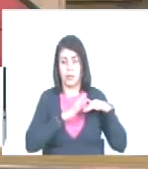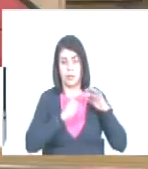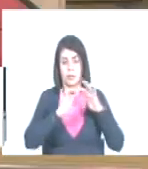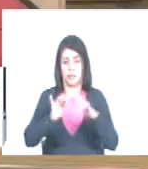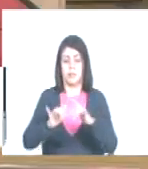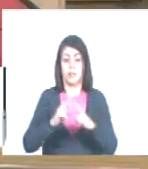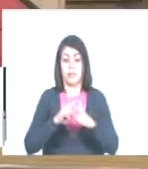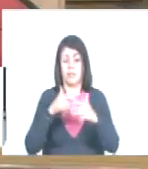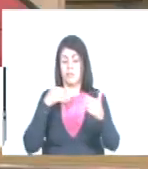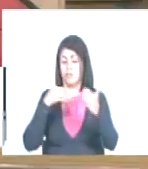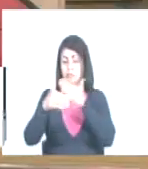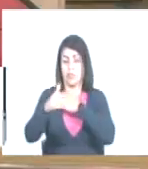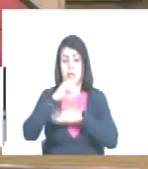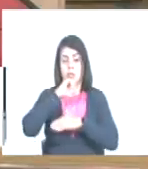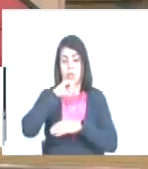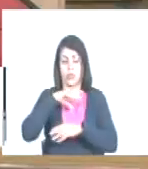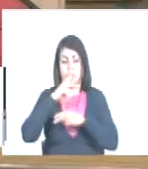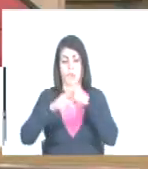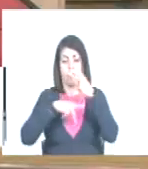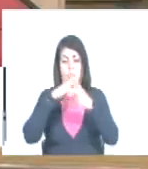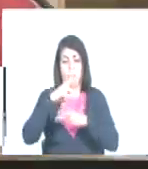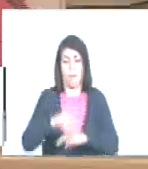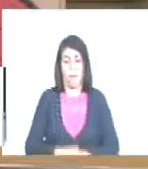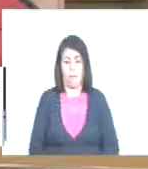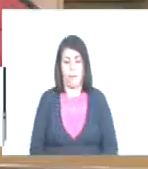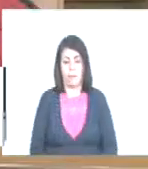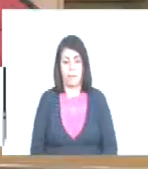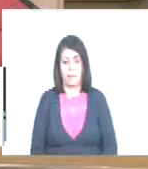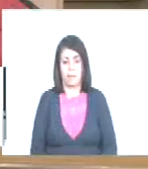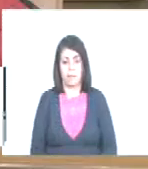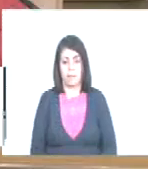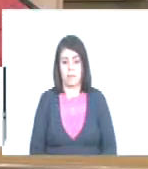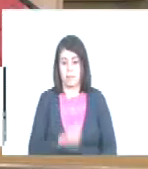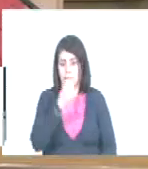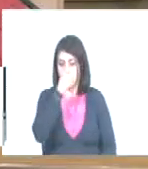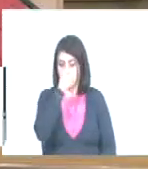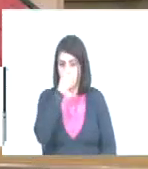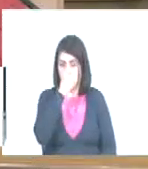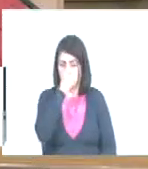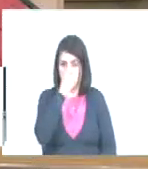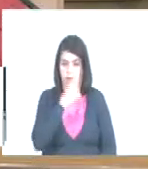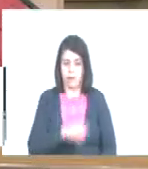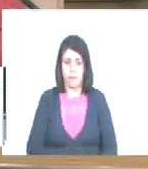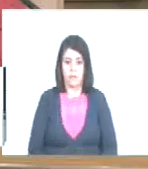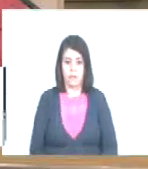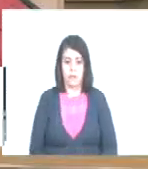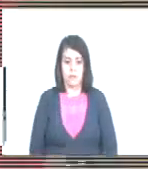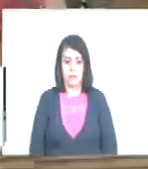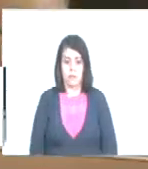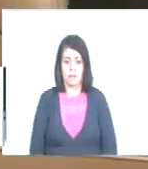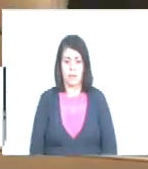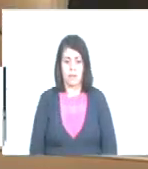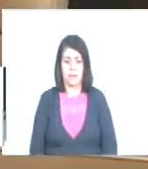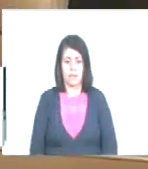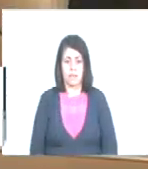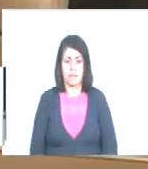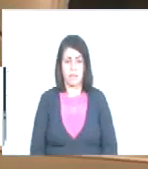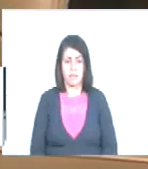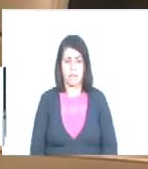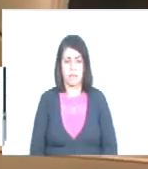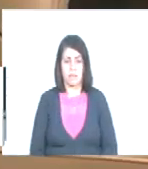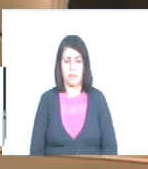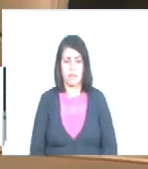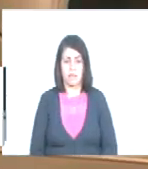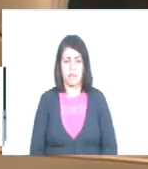sin precedentes en la historia política de nuestro país, que el